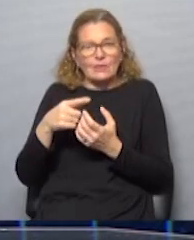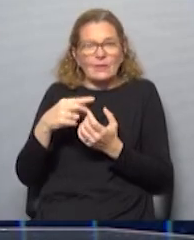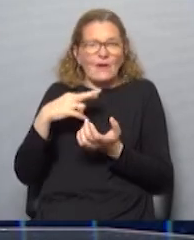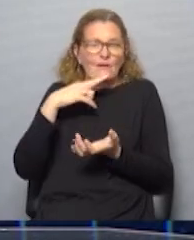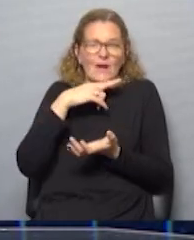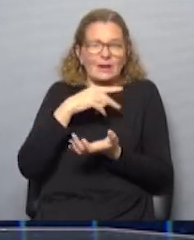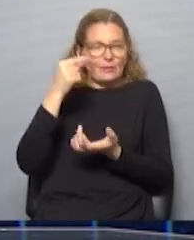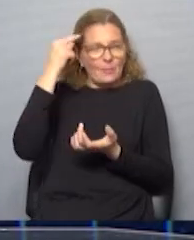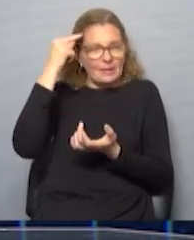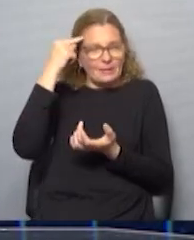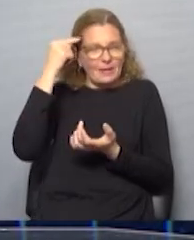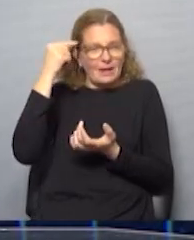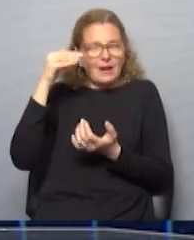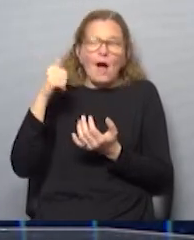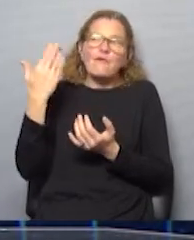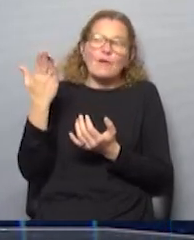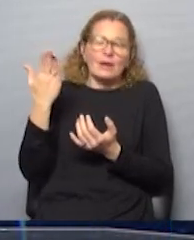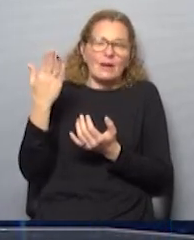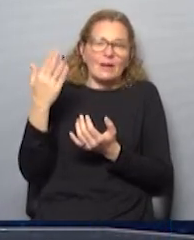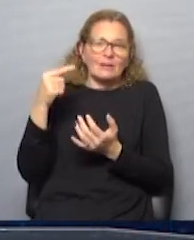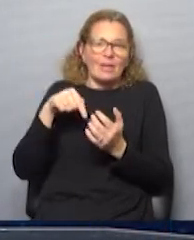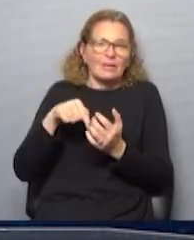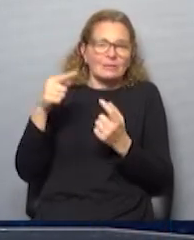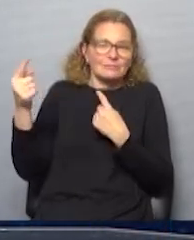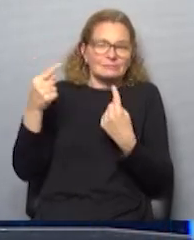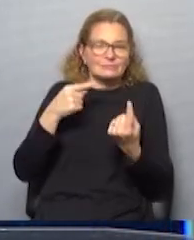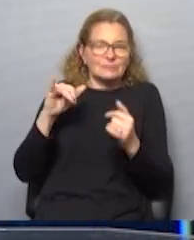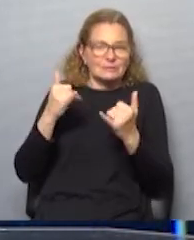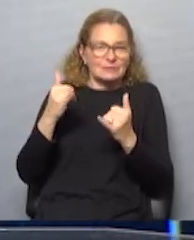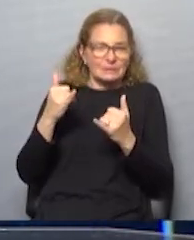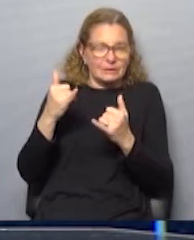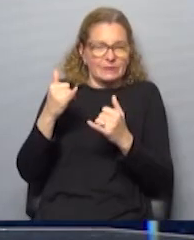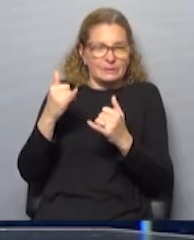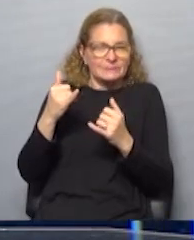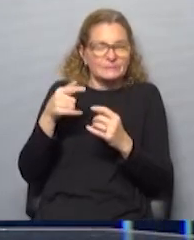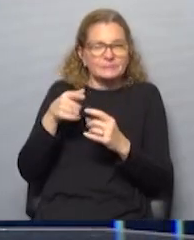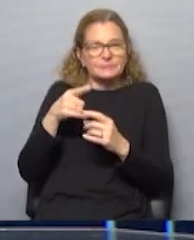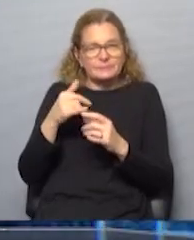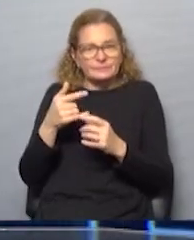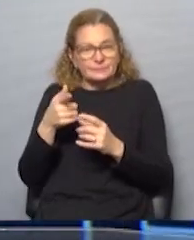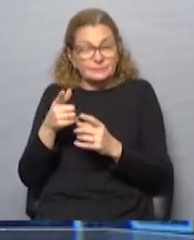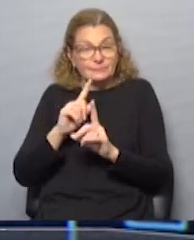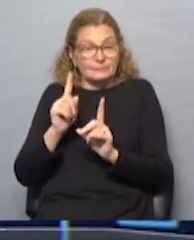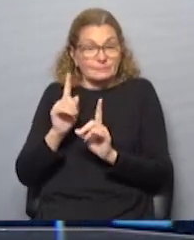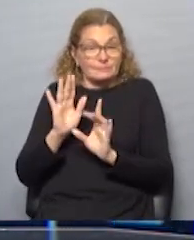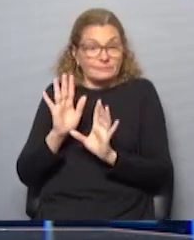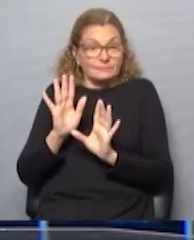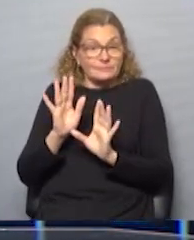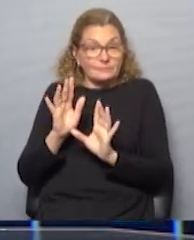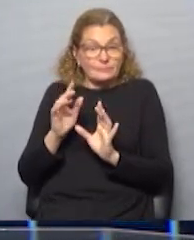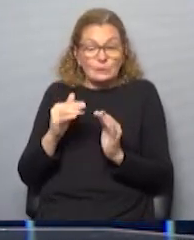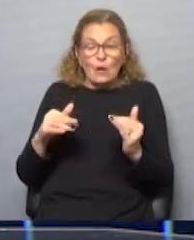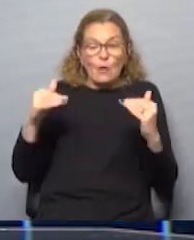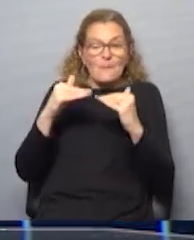pensar en conocimiento externos e internos es un juego de suma positiva si no no da lo mismo